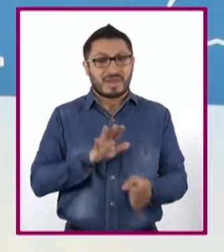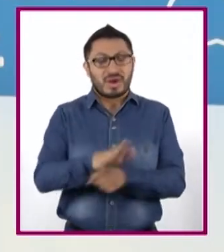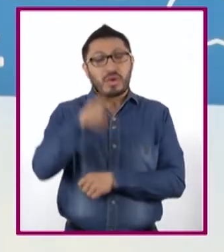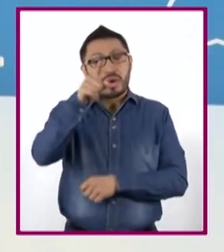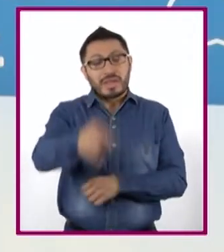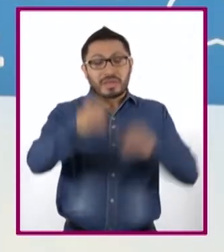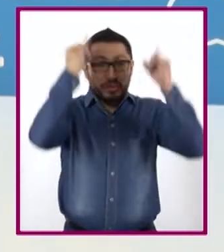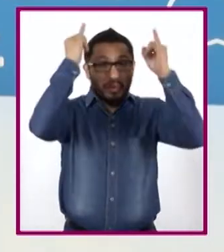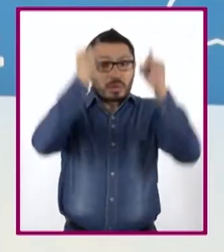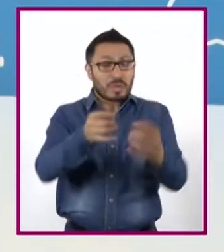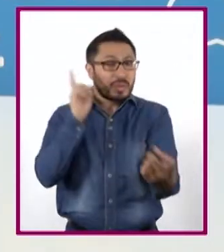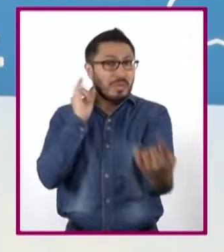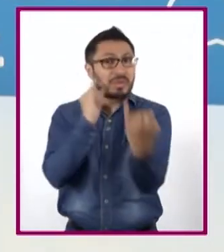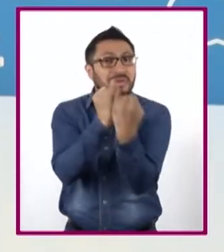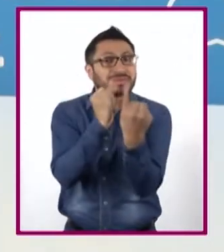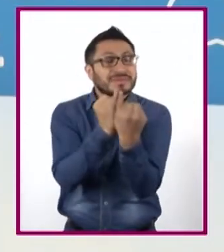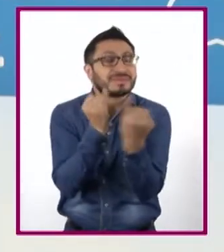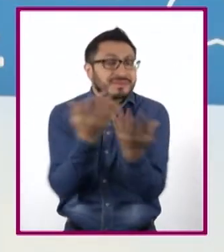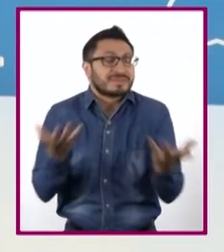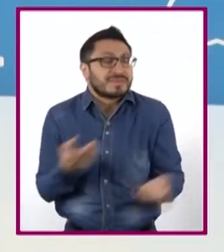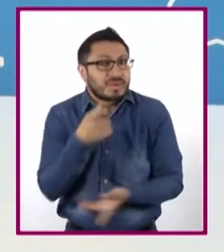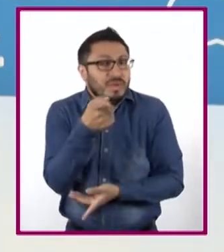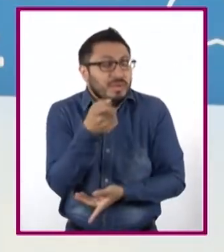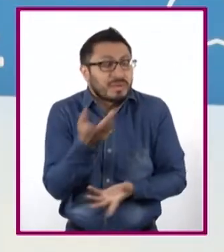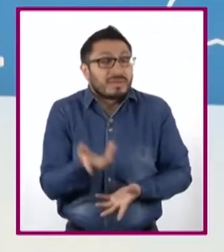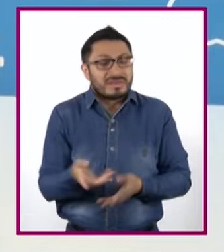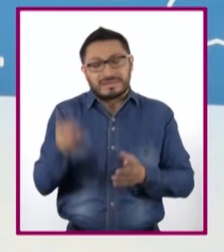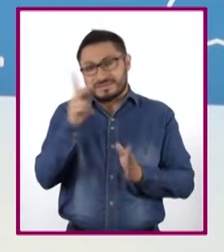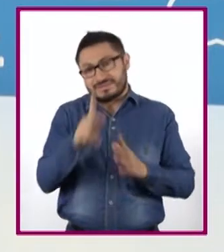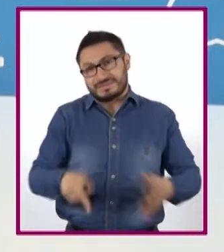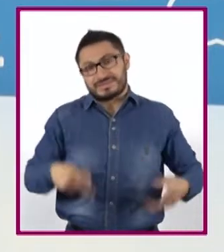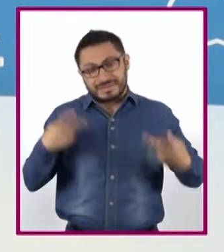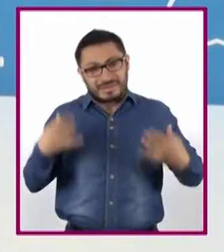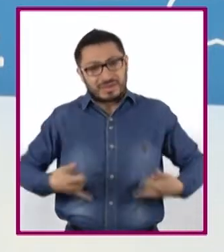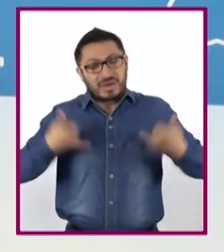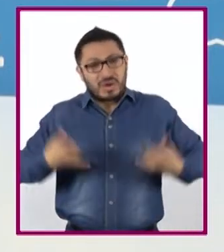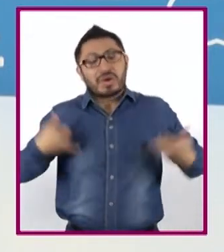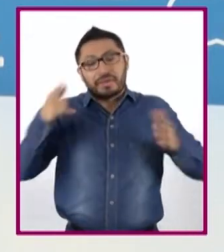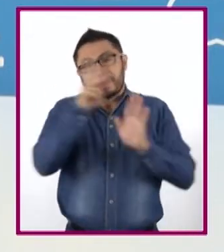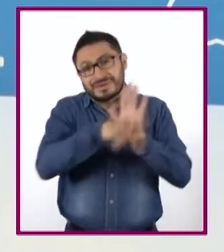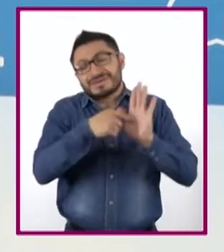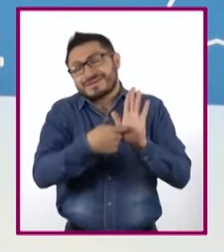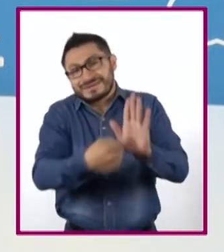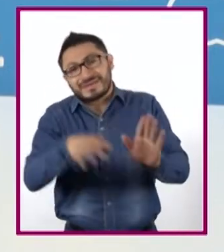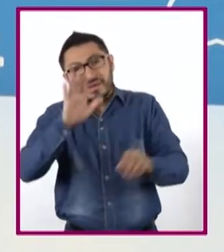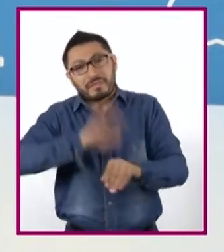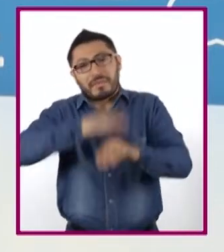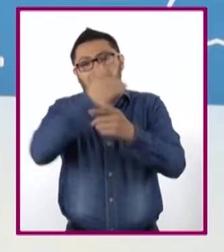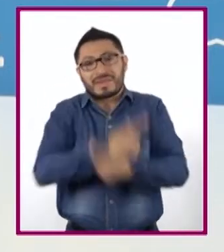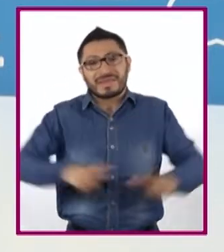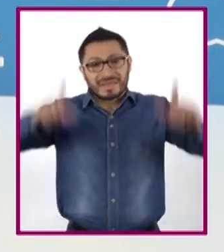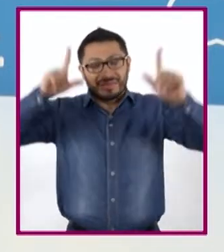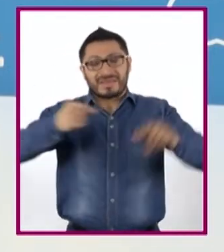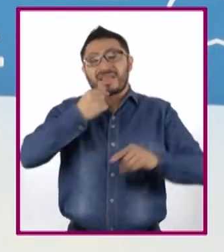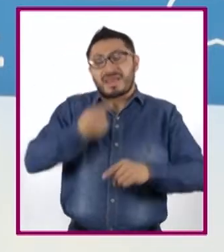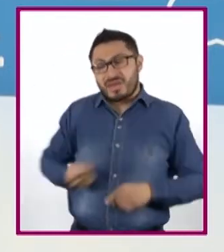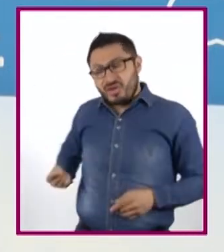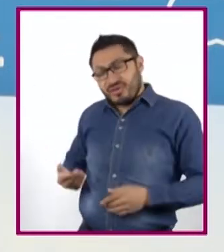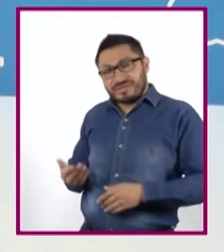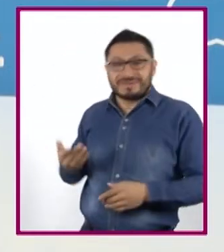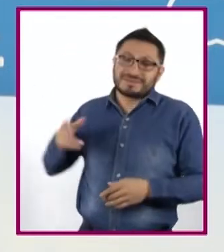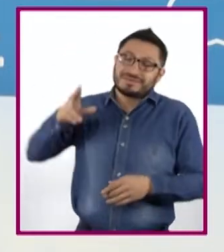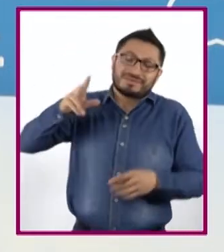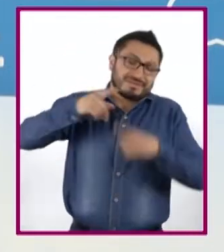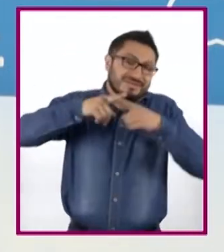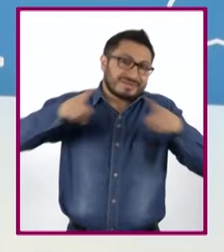identifican? Las y los adolescentes del video dejan ver que tienen más libertad y posibilidad que los infantes, además